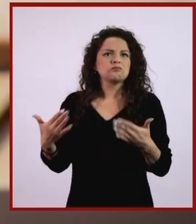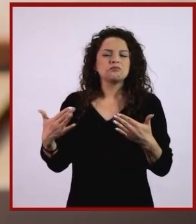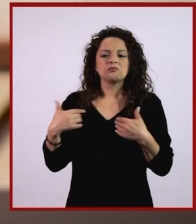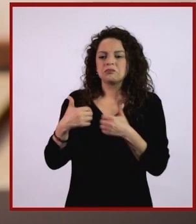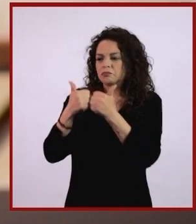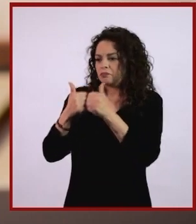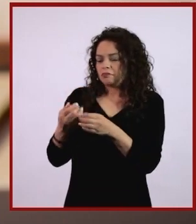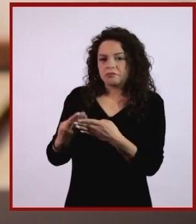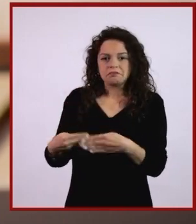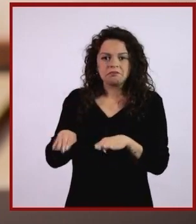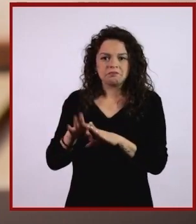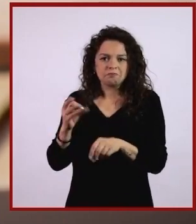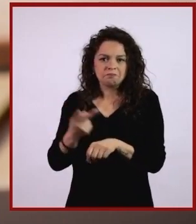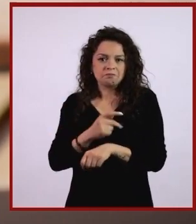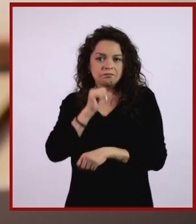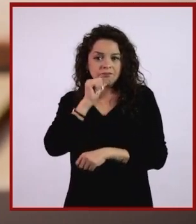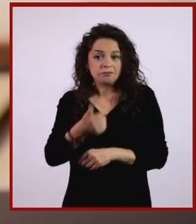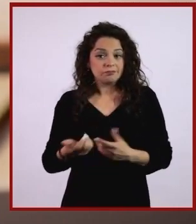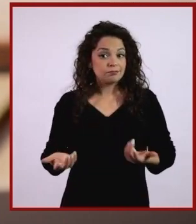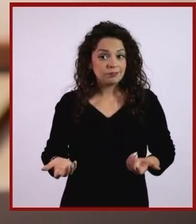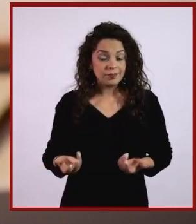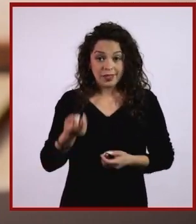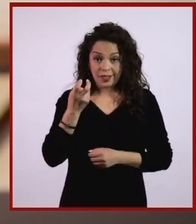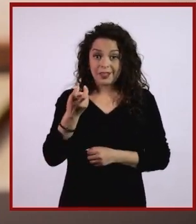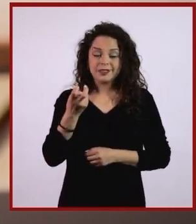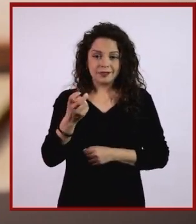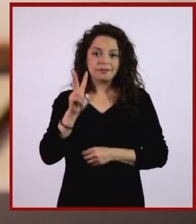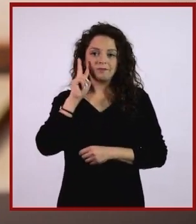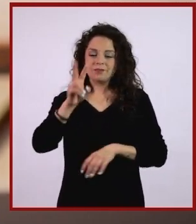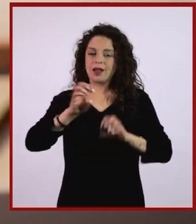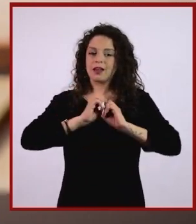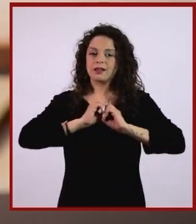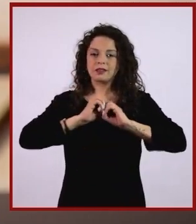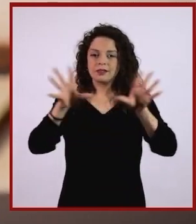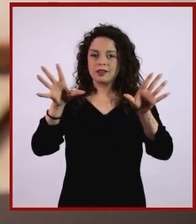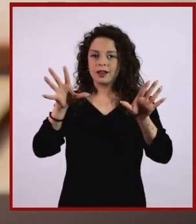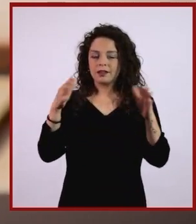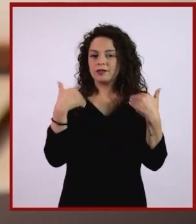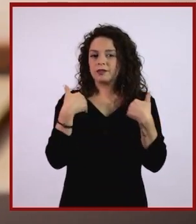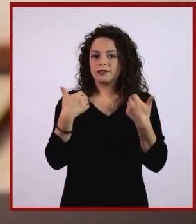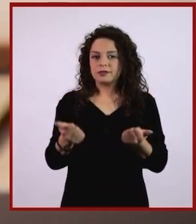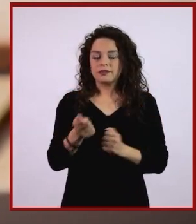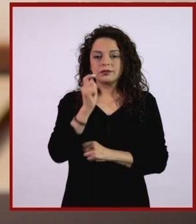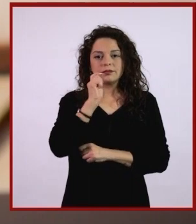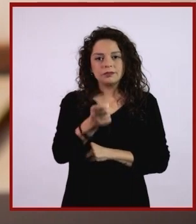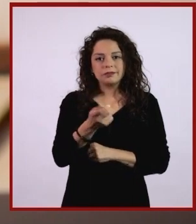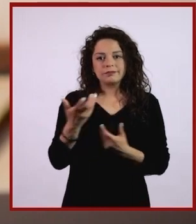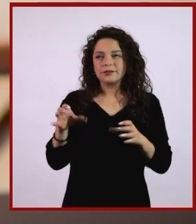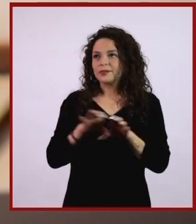estar en mi casa. Y eso hizo que hubiera como muchos,